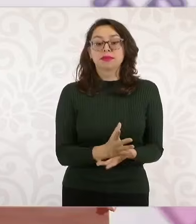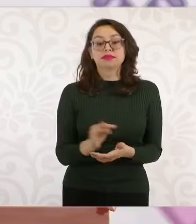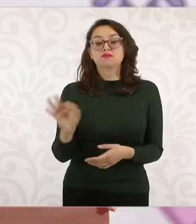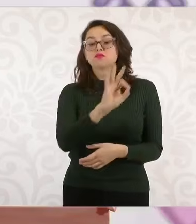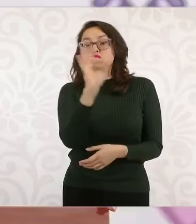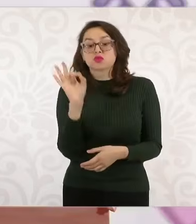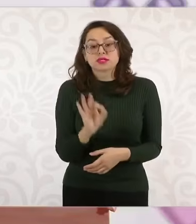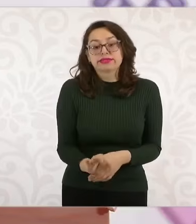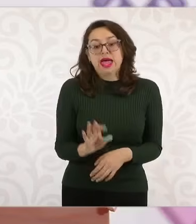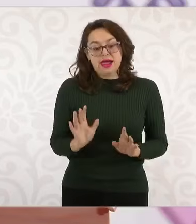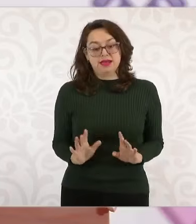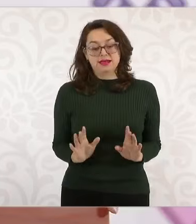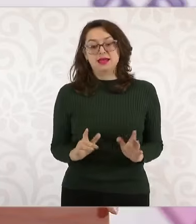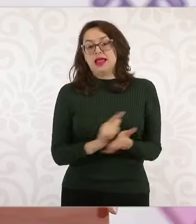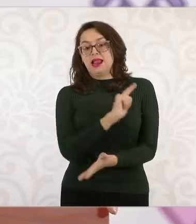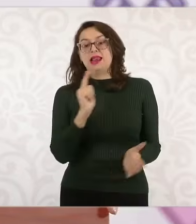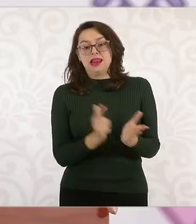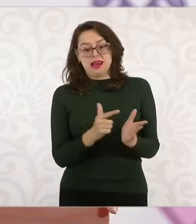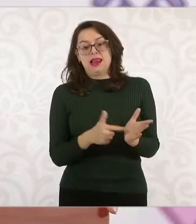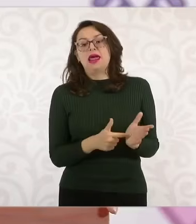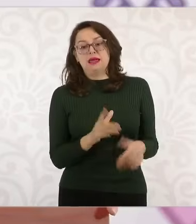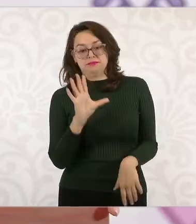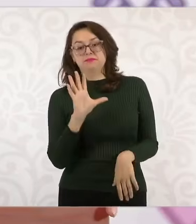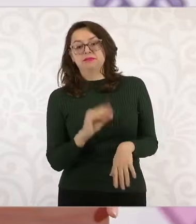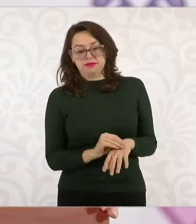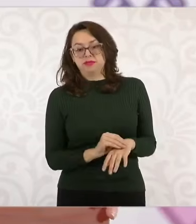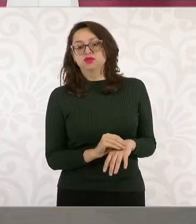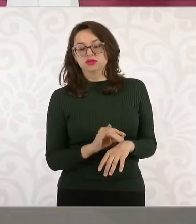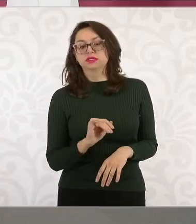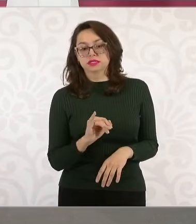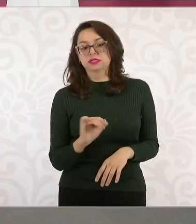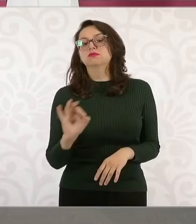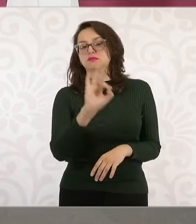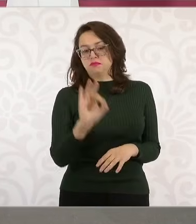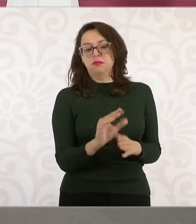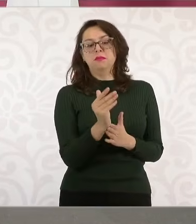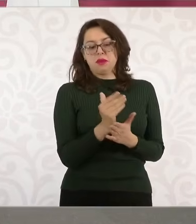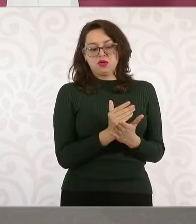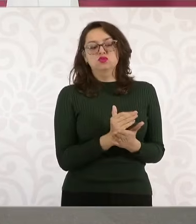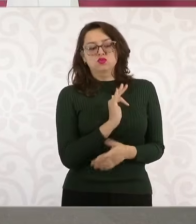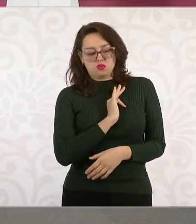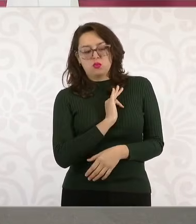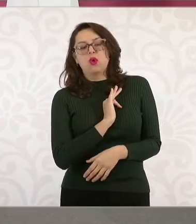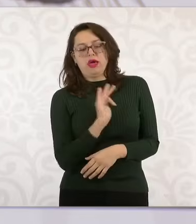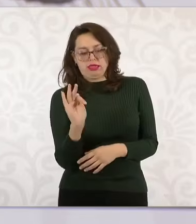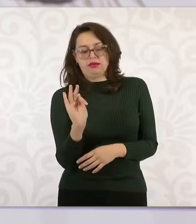establecido en la ley en términos de lo que deben y la reducción a la que puedan